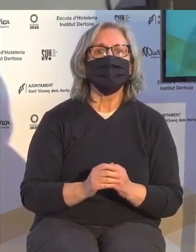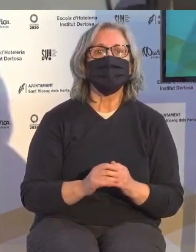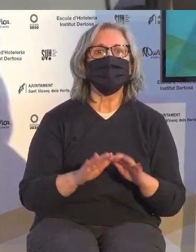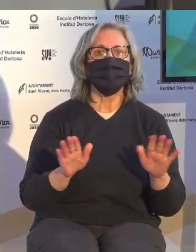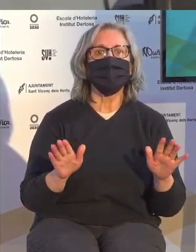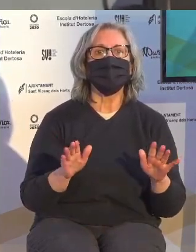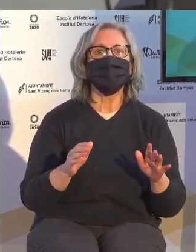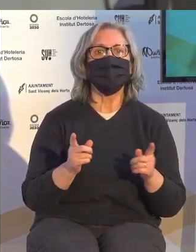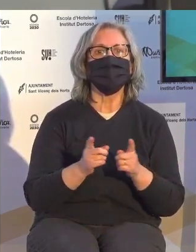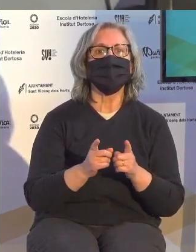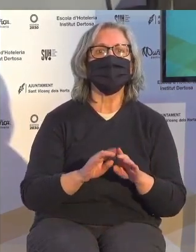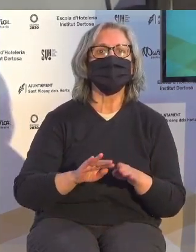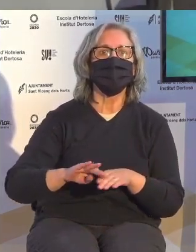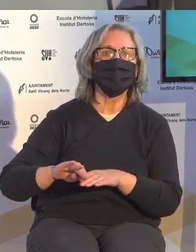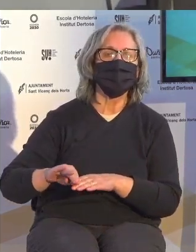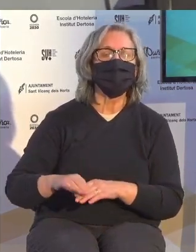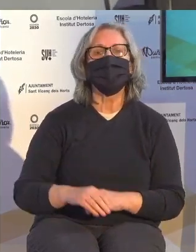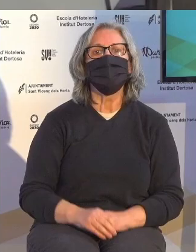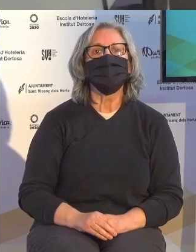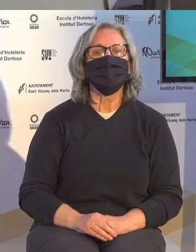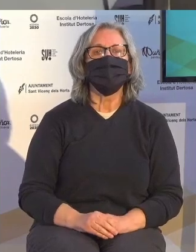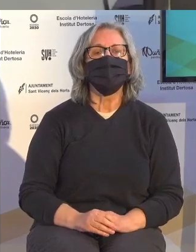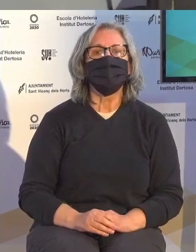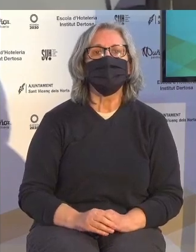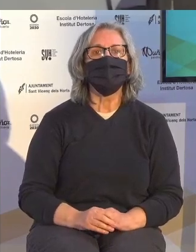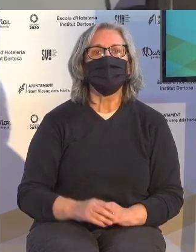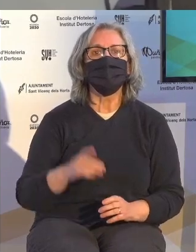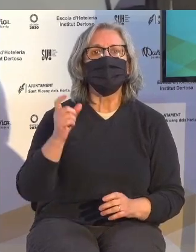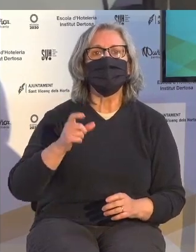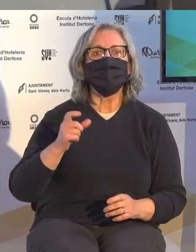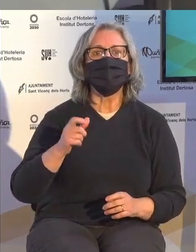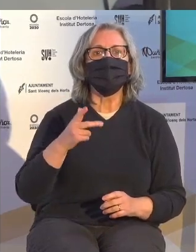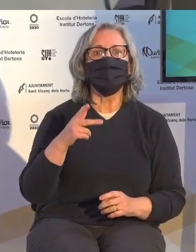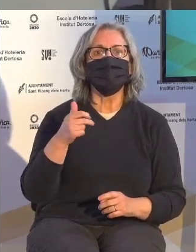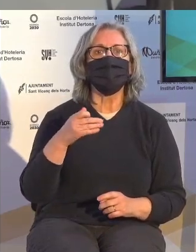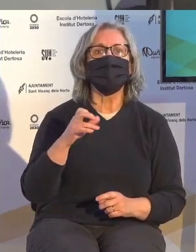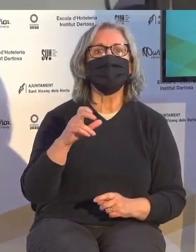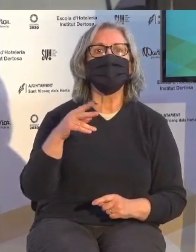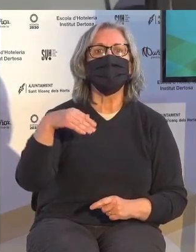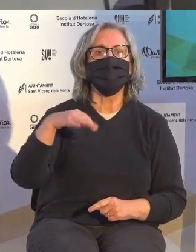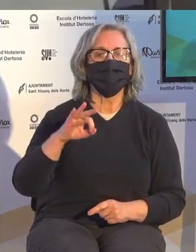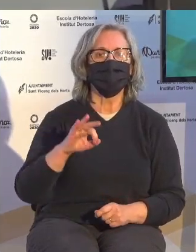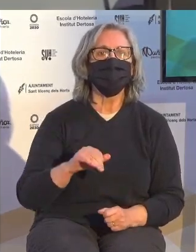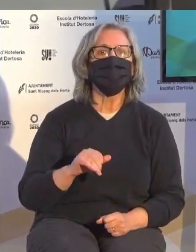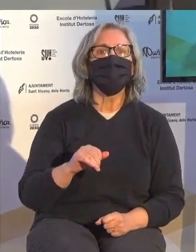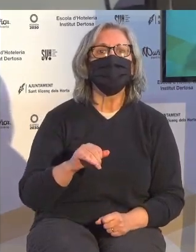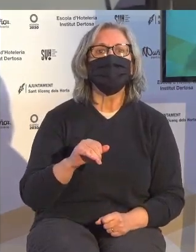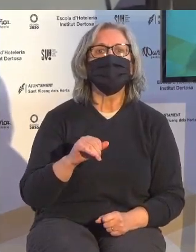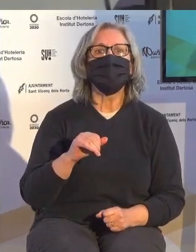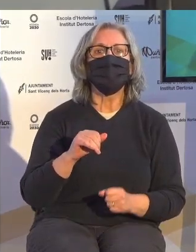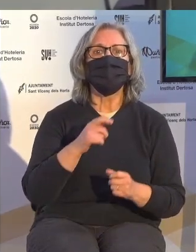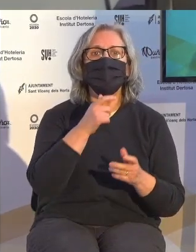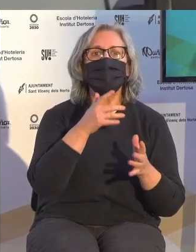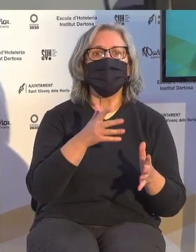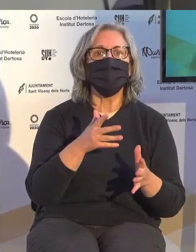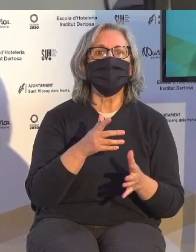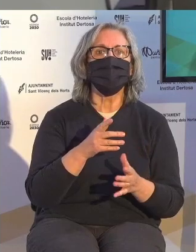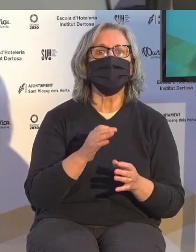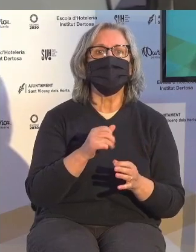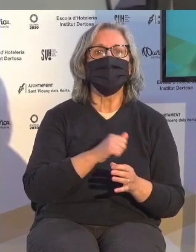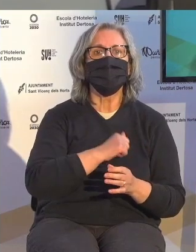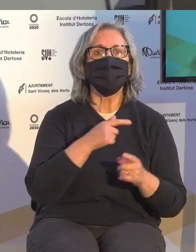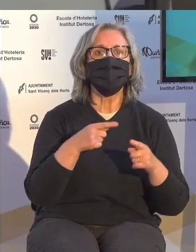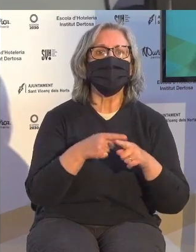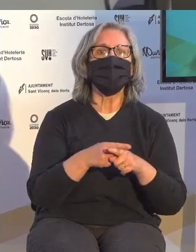él presentó aguilar mente predelictiva predilección y una conexión familiar para el que son angelats